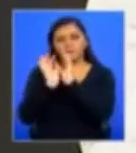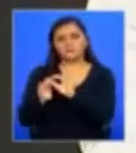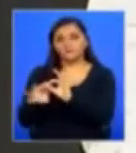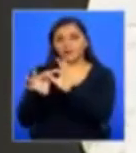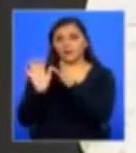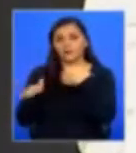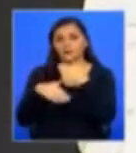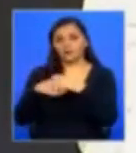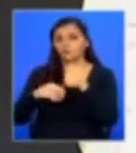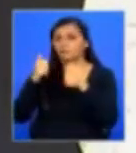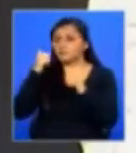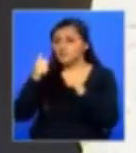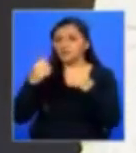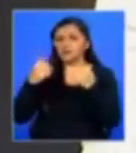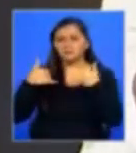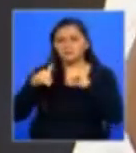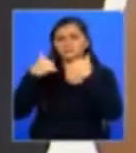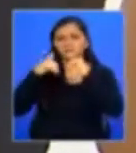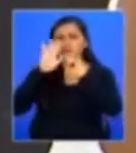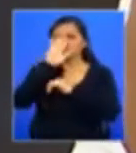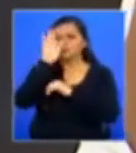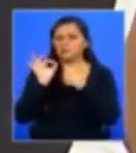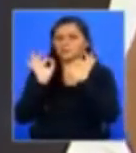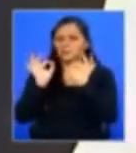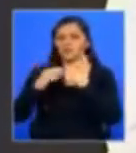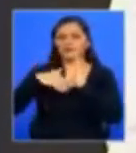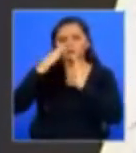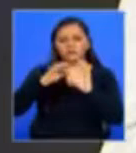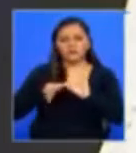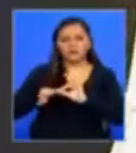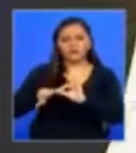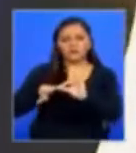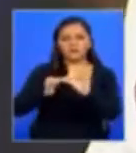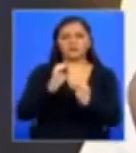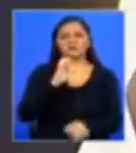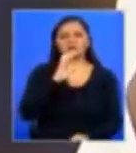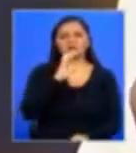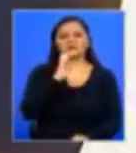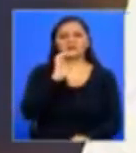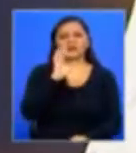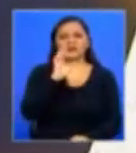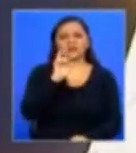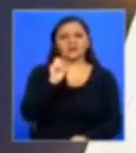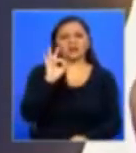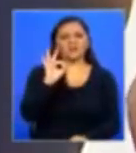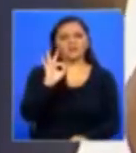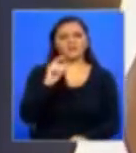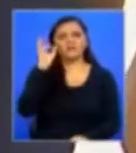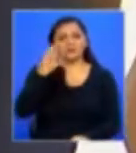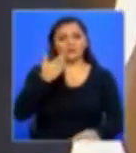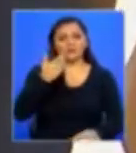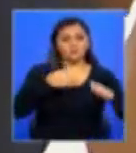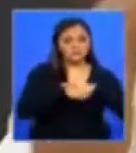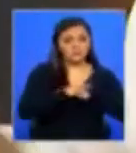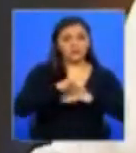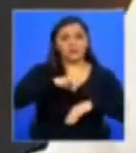eso está hasta despintado, compañeros. Entonces, por favor, dale buen mantenimiento al CEBAF. Entré a los baños, están